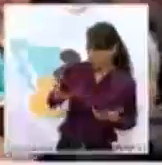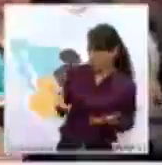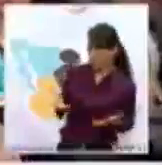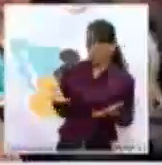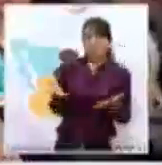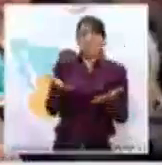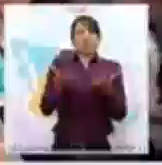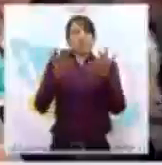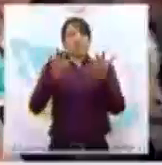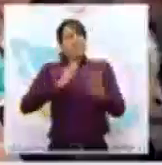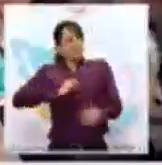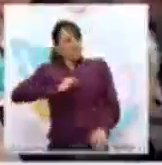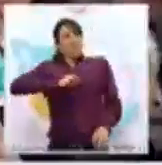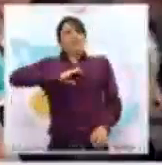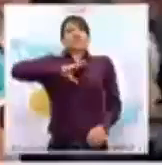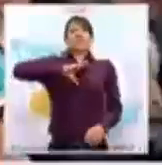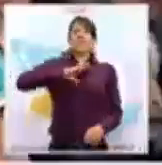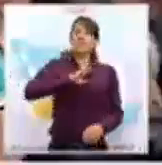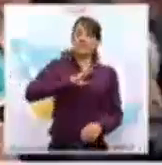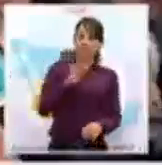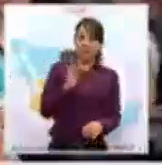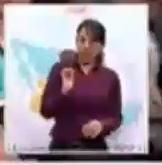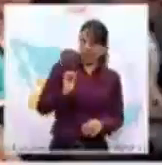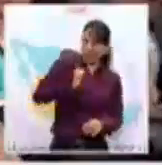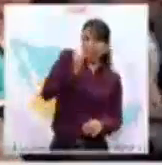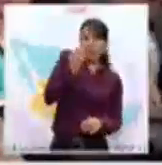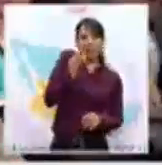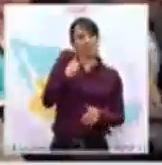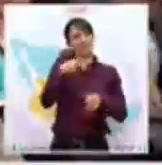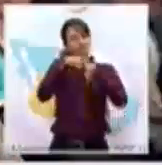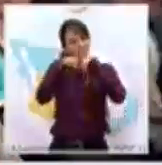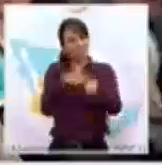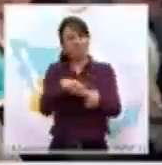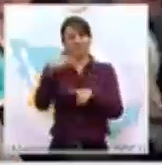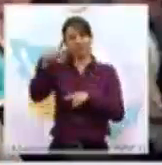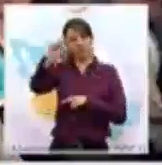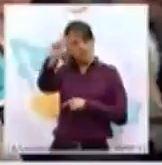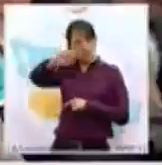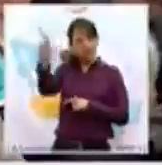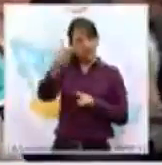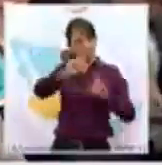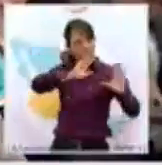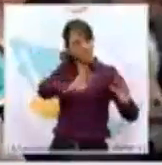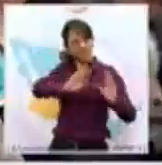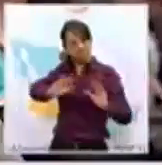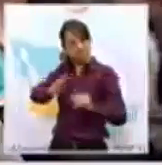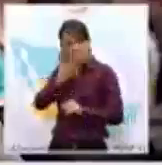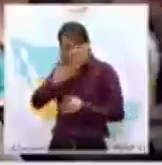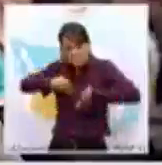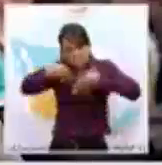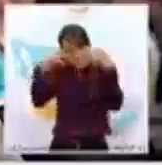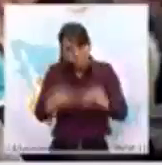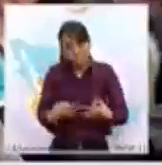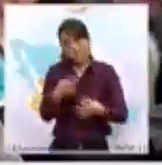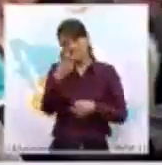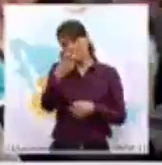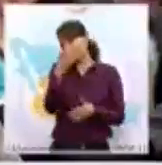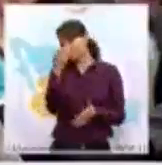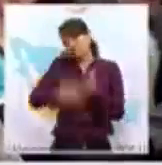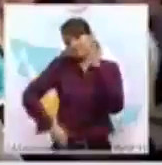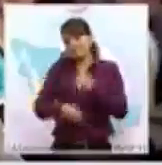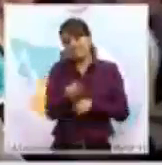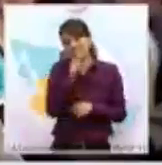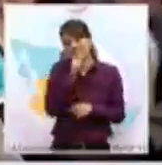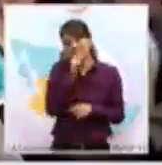pueda utilizar de manera creciente y productiva, ¿no? Yo creo que ese es un punto en el que no hemos podido encontrar,